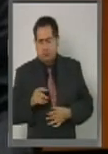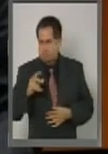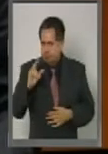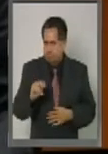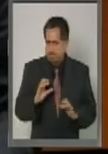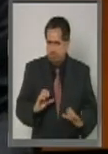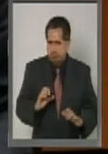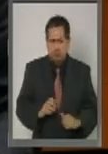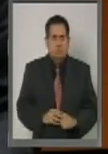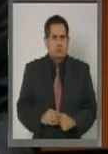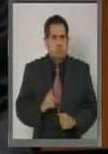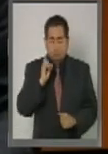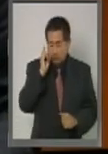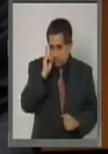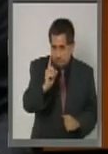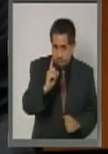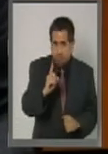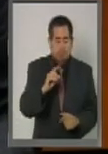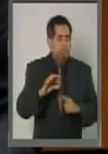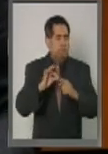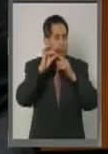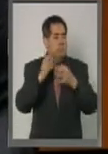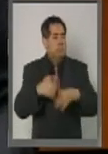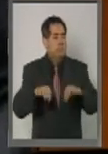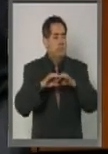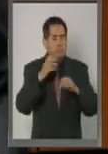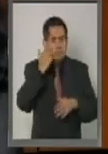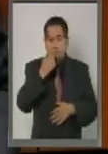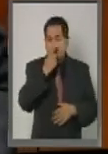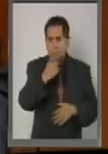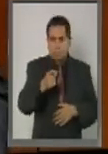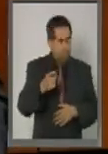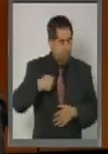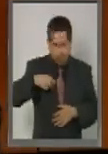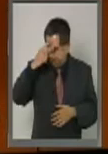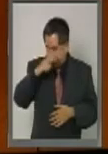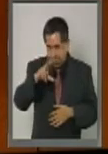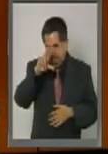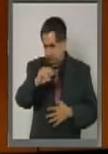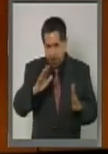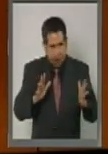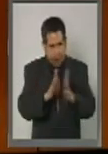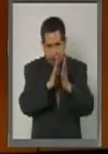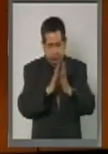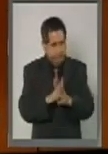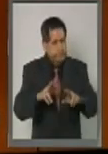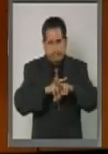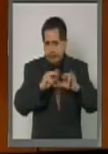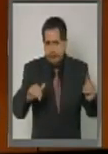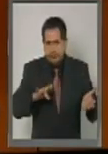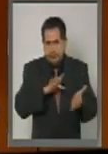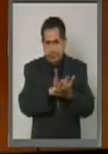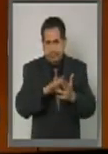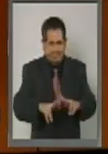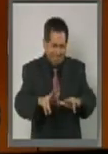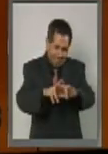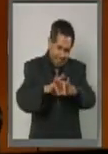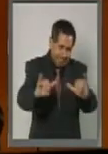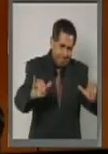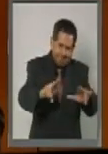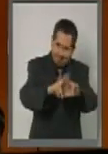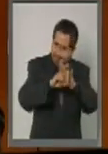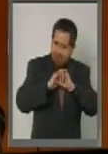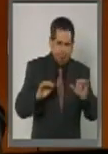reiterar que México no participará ni colaborará en ningún